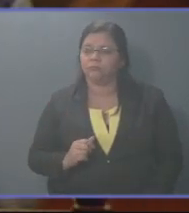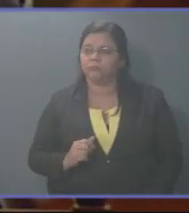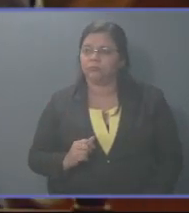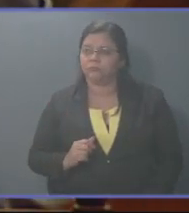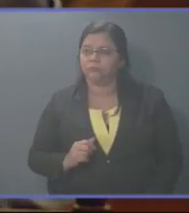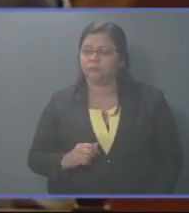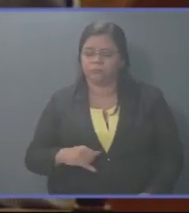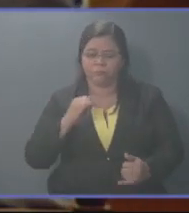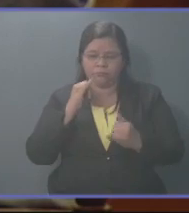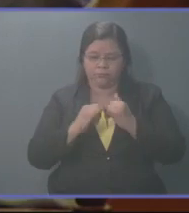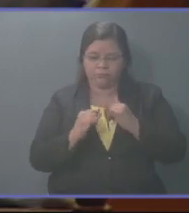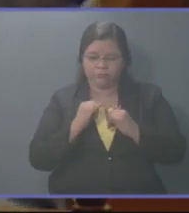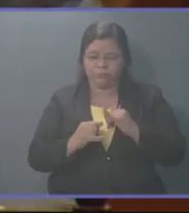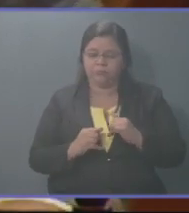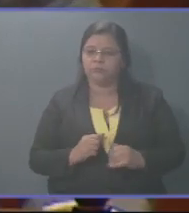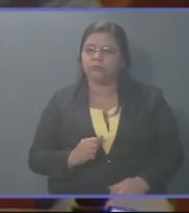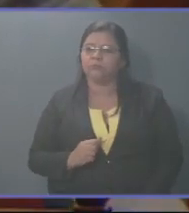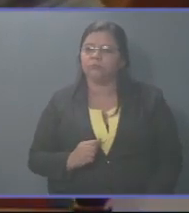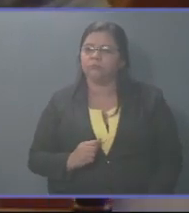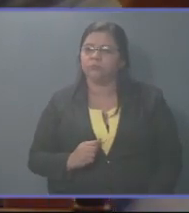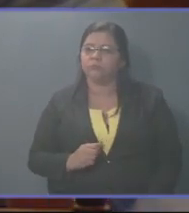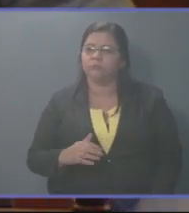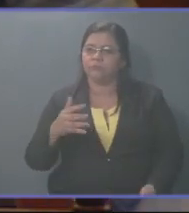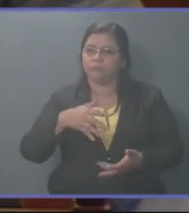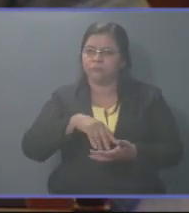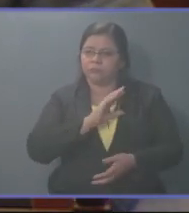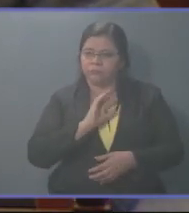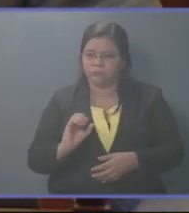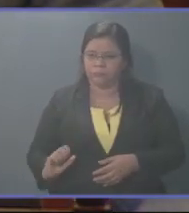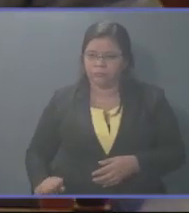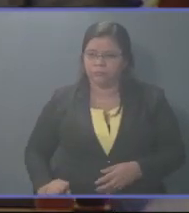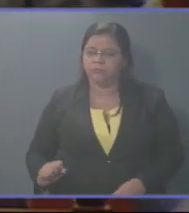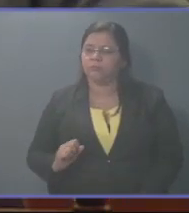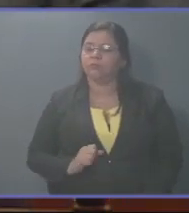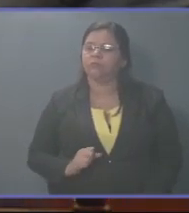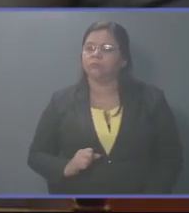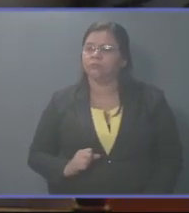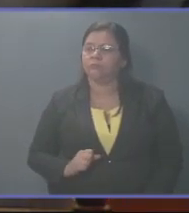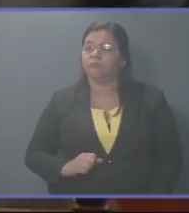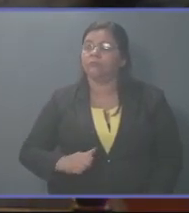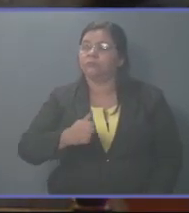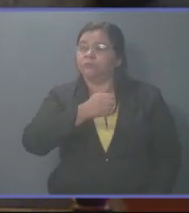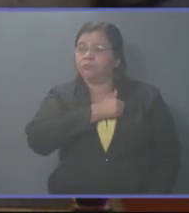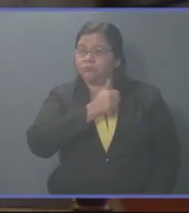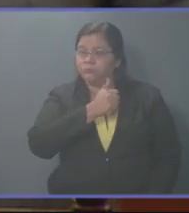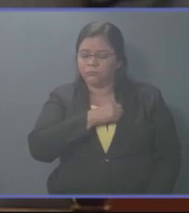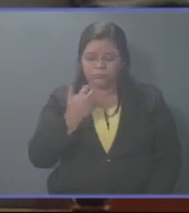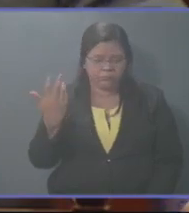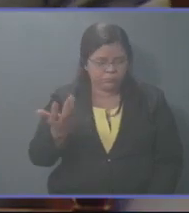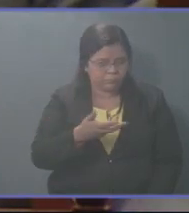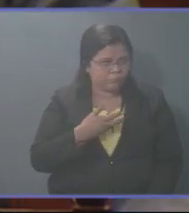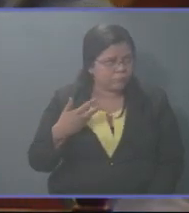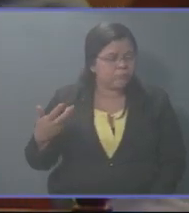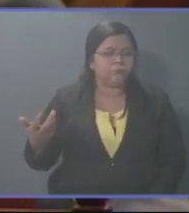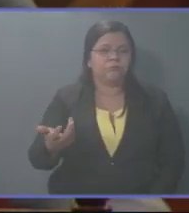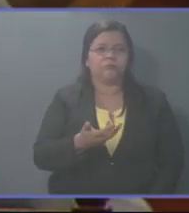Para finalizar, pueblo salvadoreño, es responsabilidad de todos.